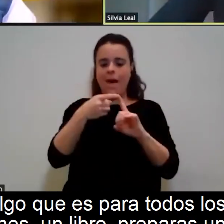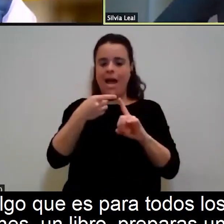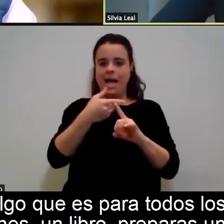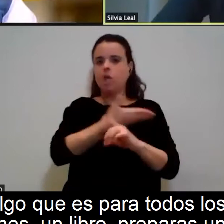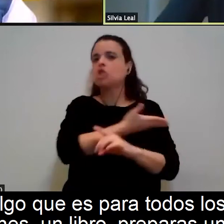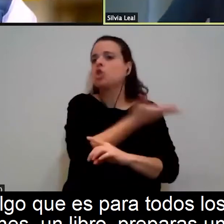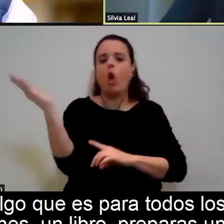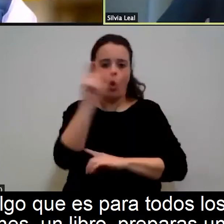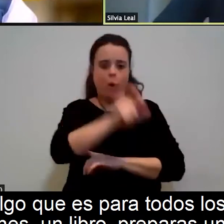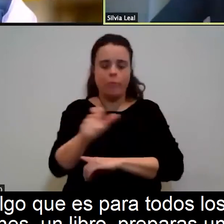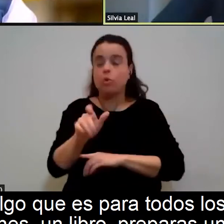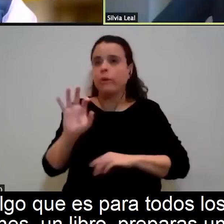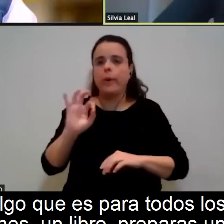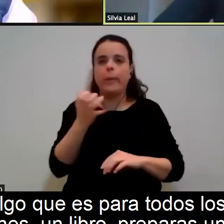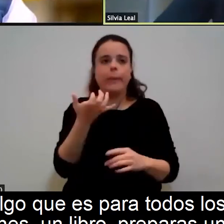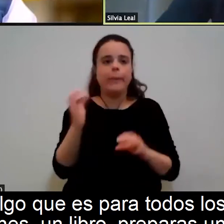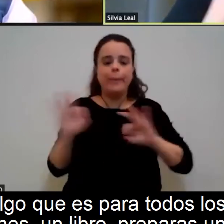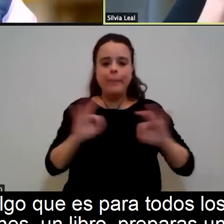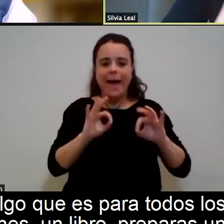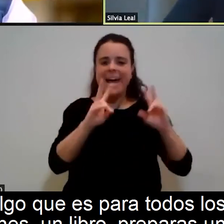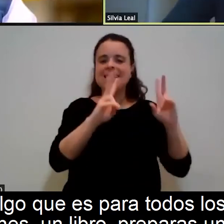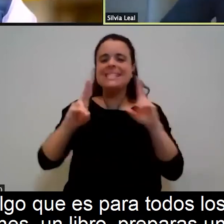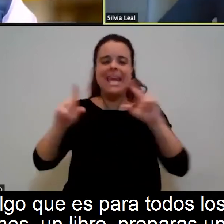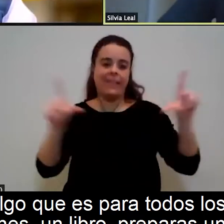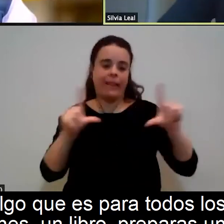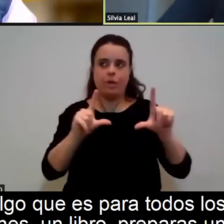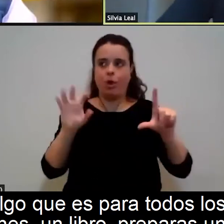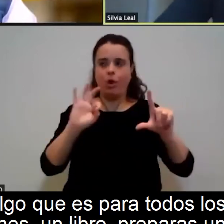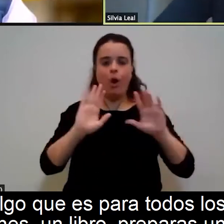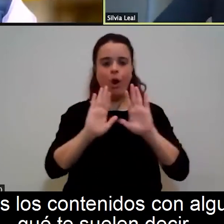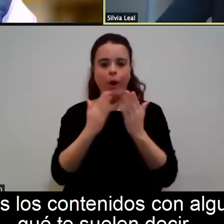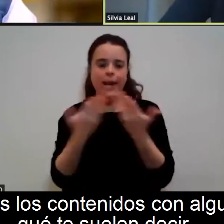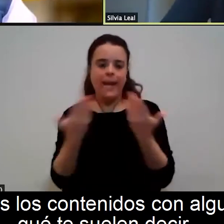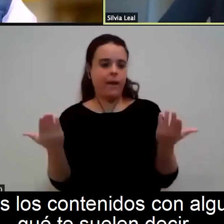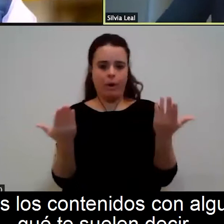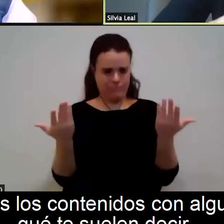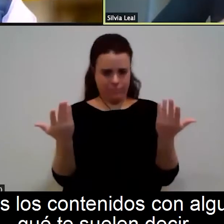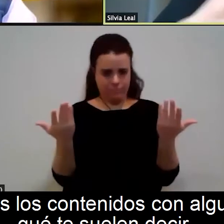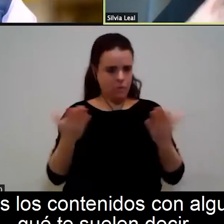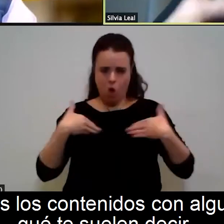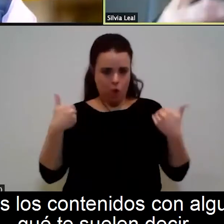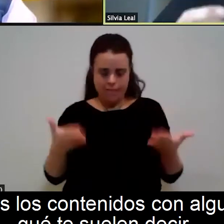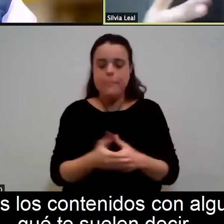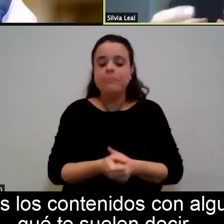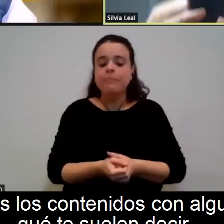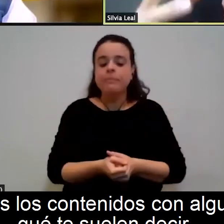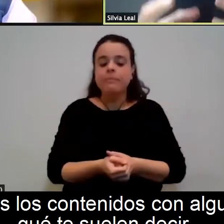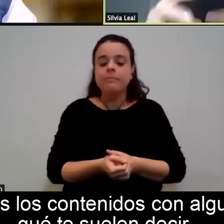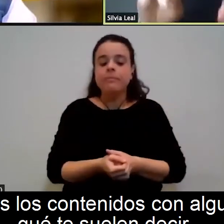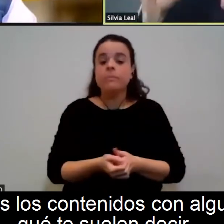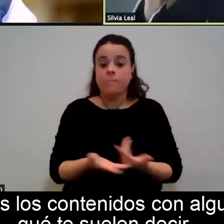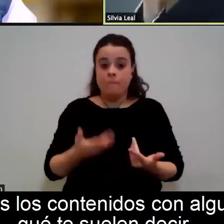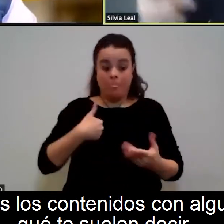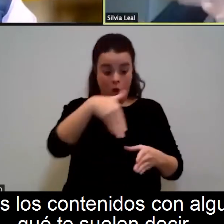preparas una serie de televisión, preparas un libro, preparas una serie de podcast, preparas lo que sea, ¿no? Y compartes los contenidos